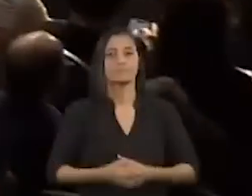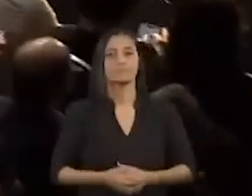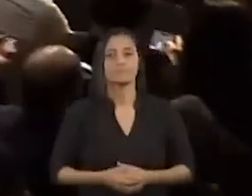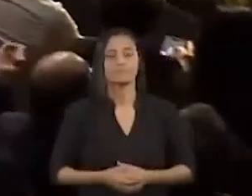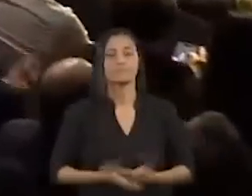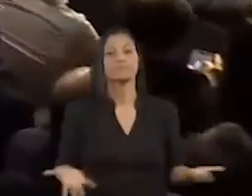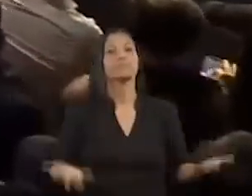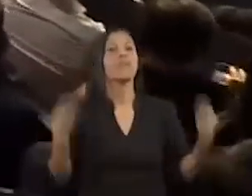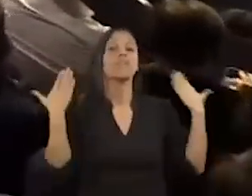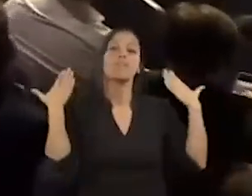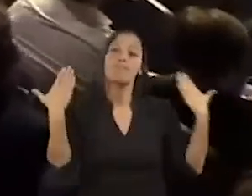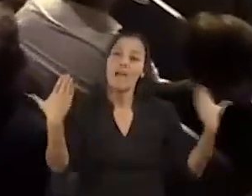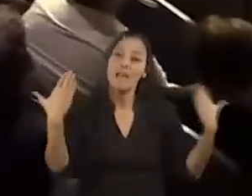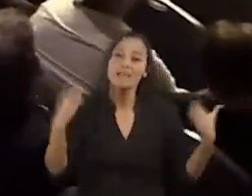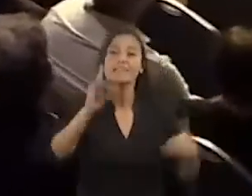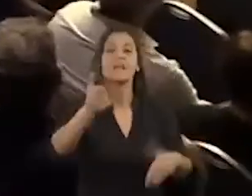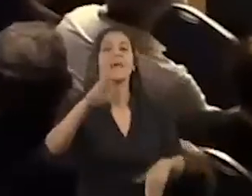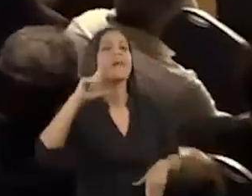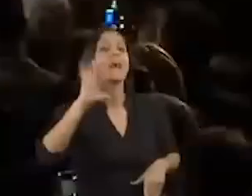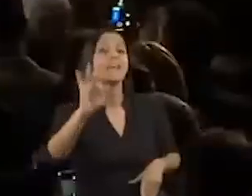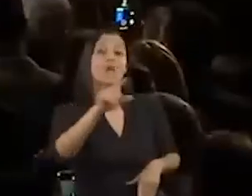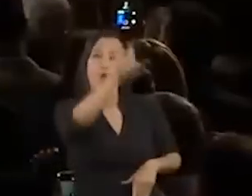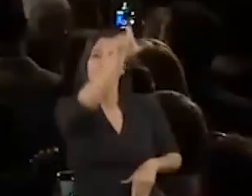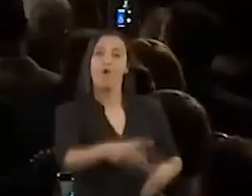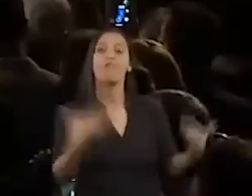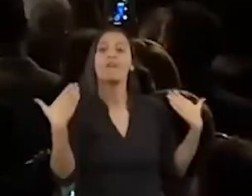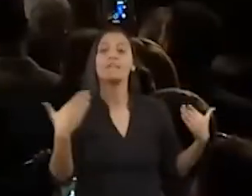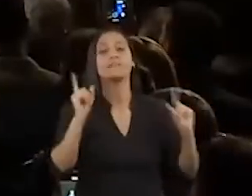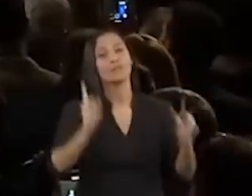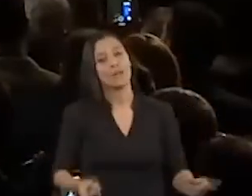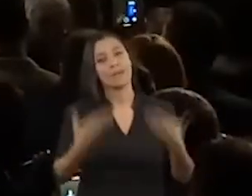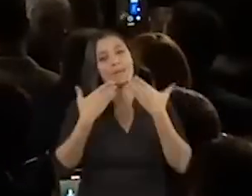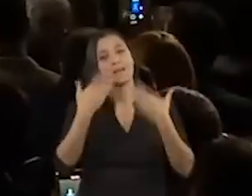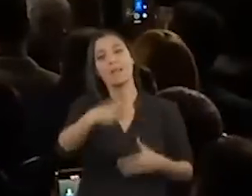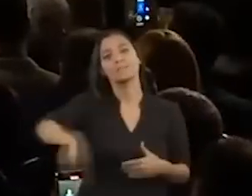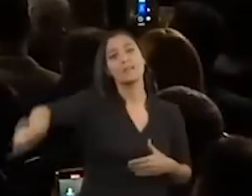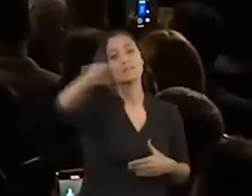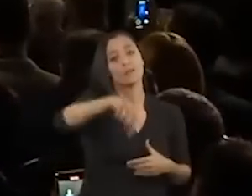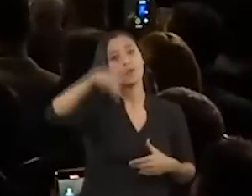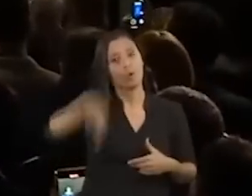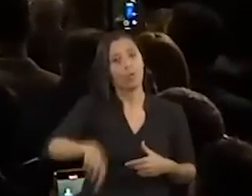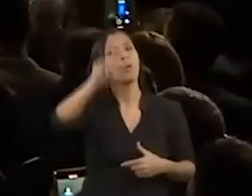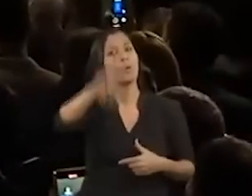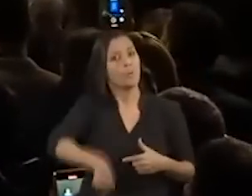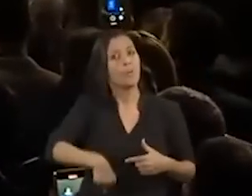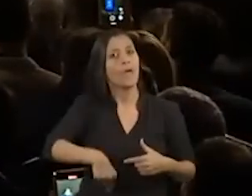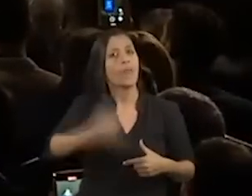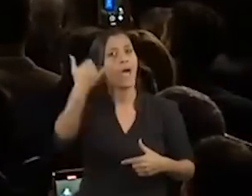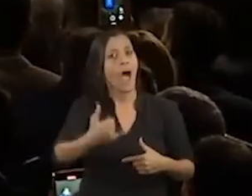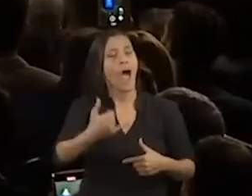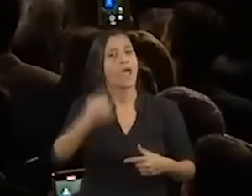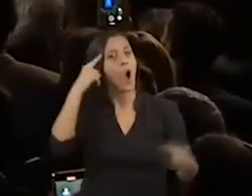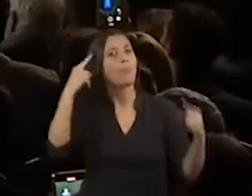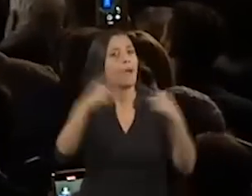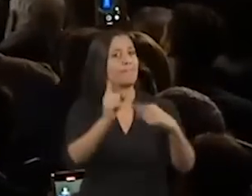Así es que felicitaciones, Darío, y gracias a todos, porque es para una obra de bien.